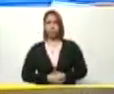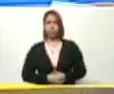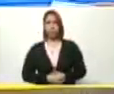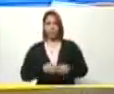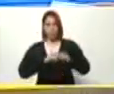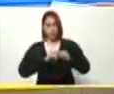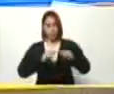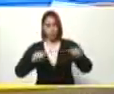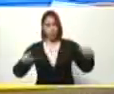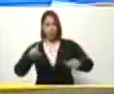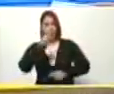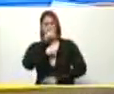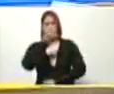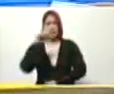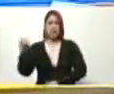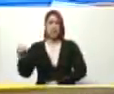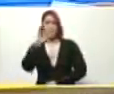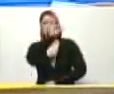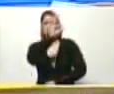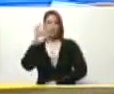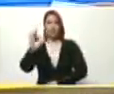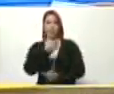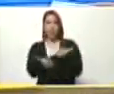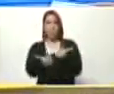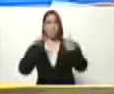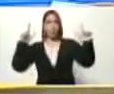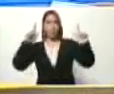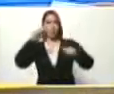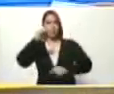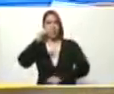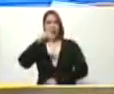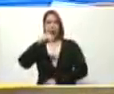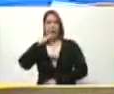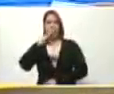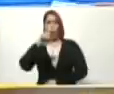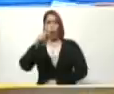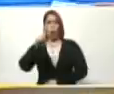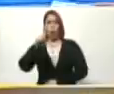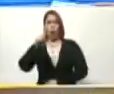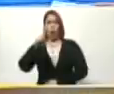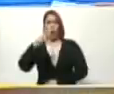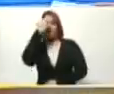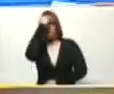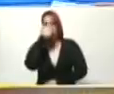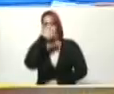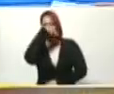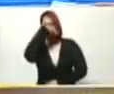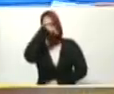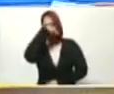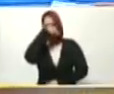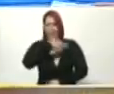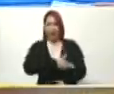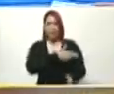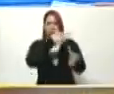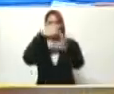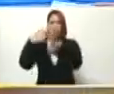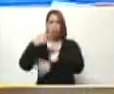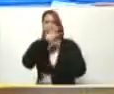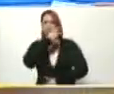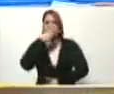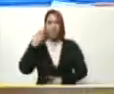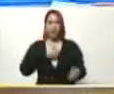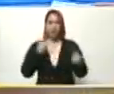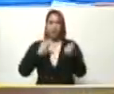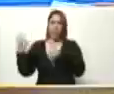territorio 100% libre de Tancol, de terroristas armados narcotraficantes de Colombia.